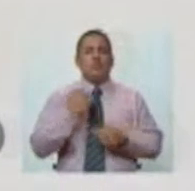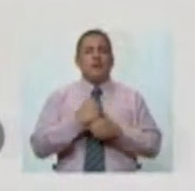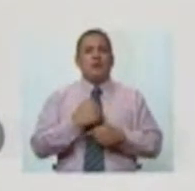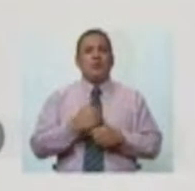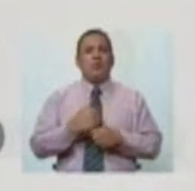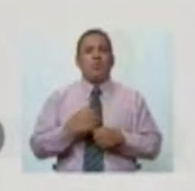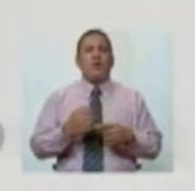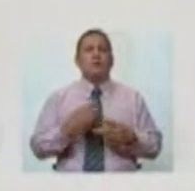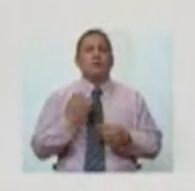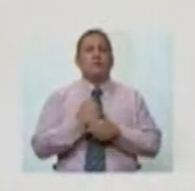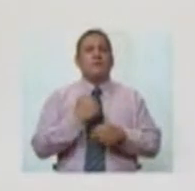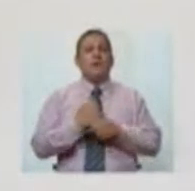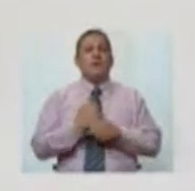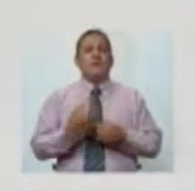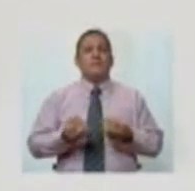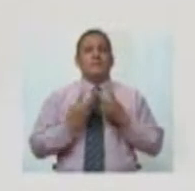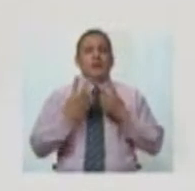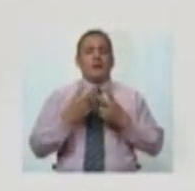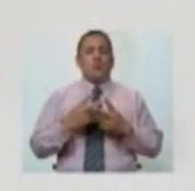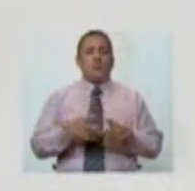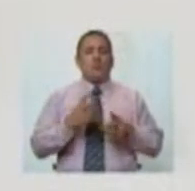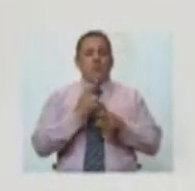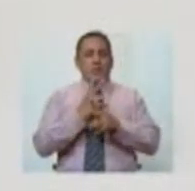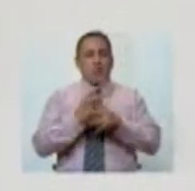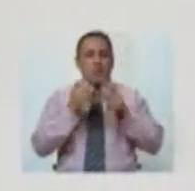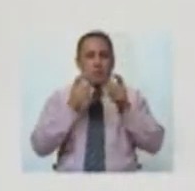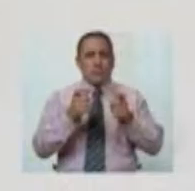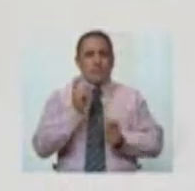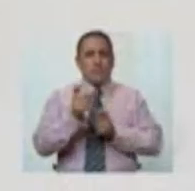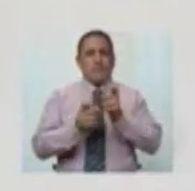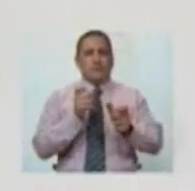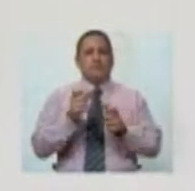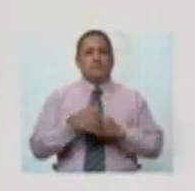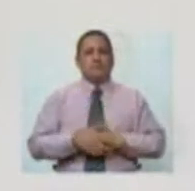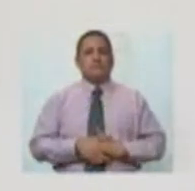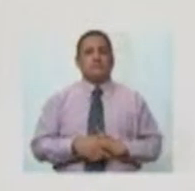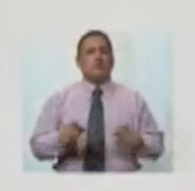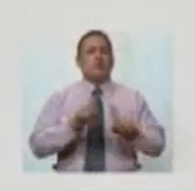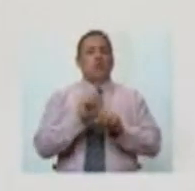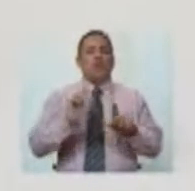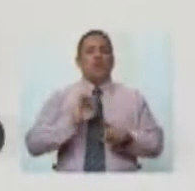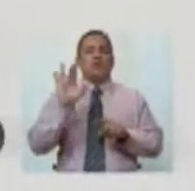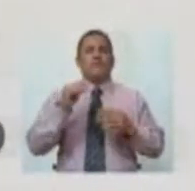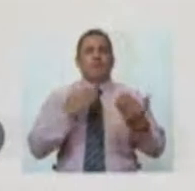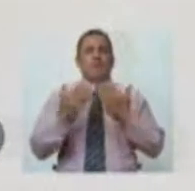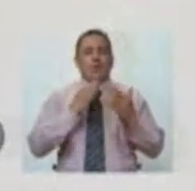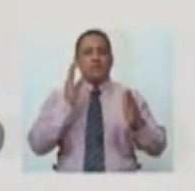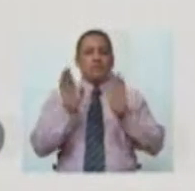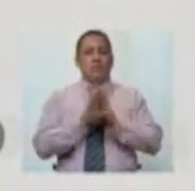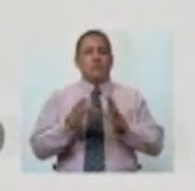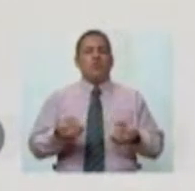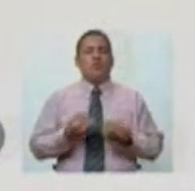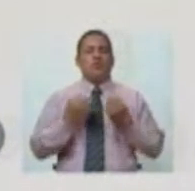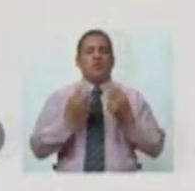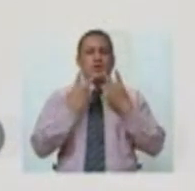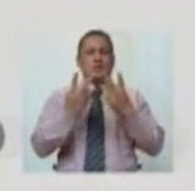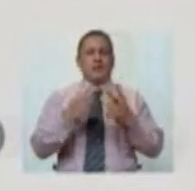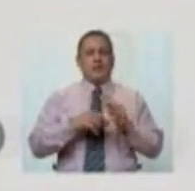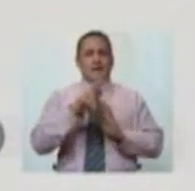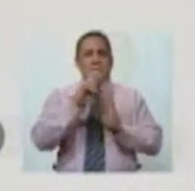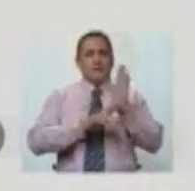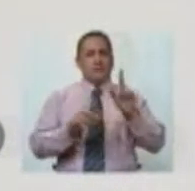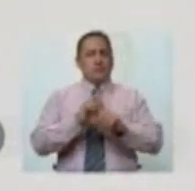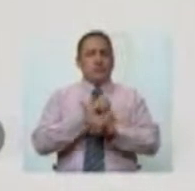Uh-huh. ¿Cuál es esa finalidad? La prevención y el control de la seguridad pública. Uh-huh. No de otra forma. Por ejemplo, ¿cómo este requisito